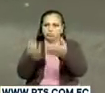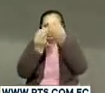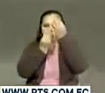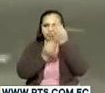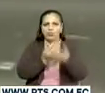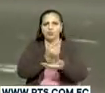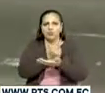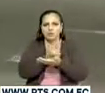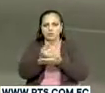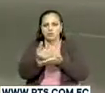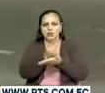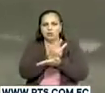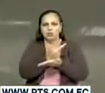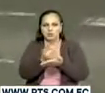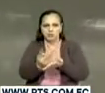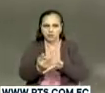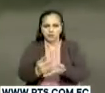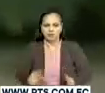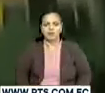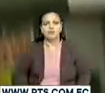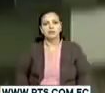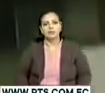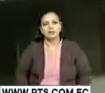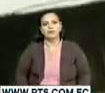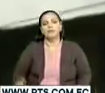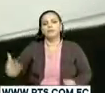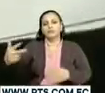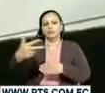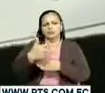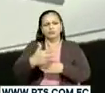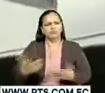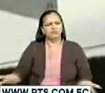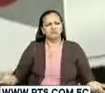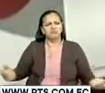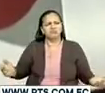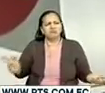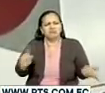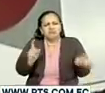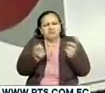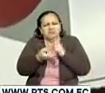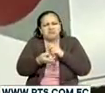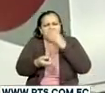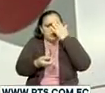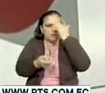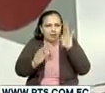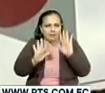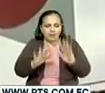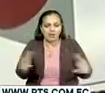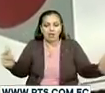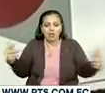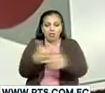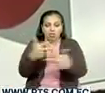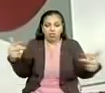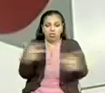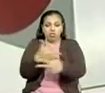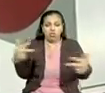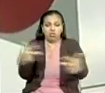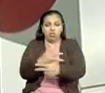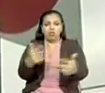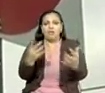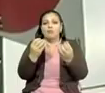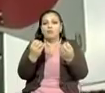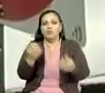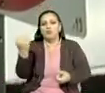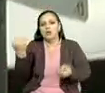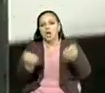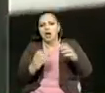se torna muy conflictivo la calle Pérez Concha hacia Ilanes, quienes